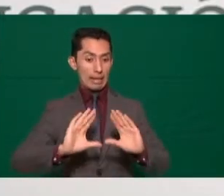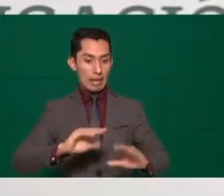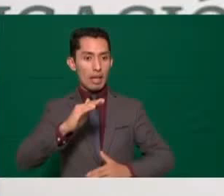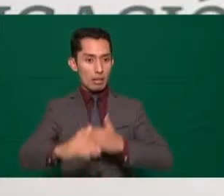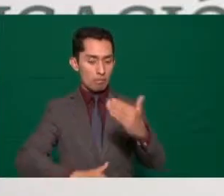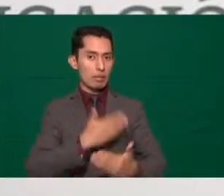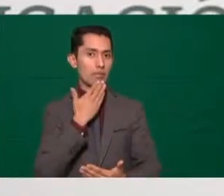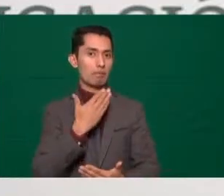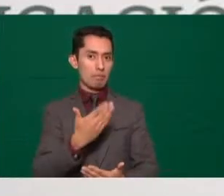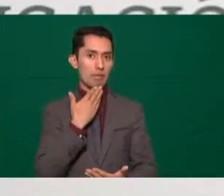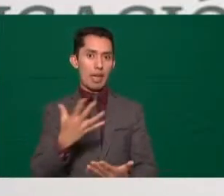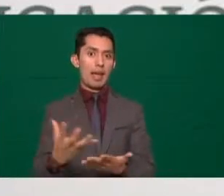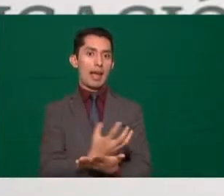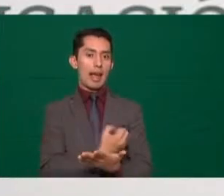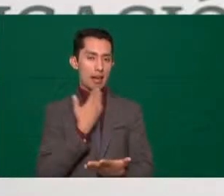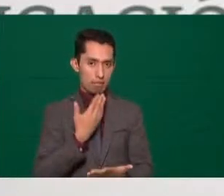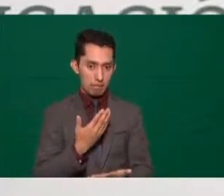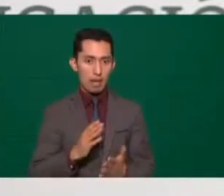esas